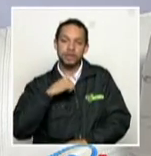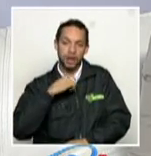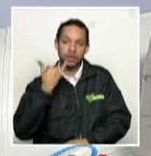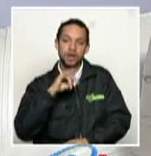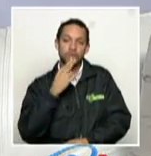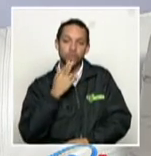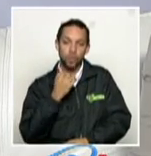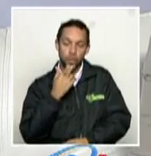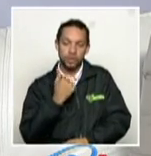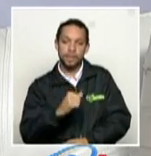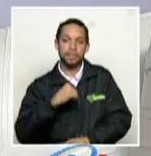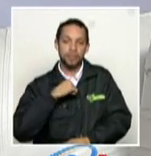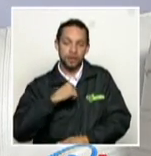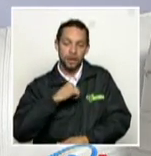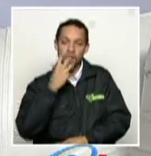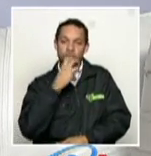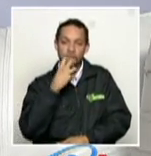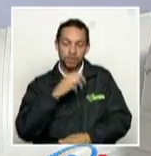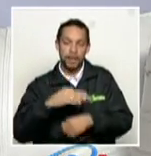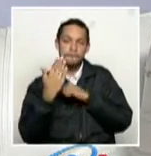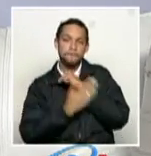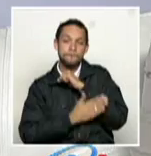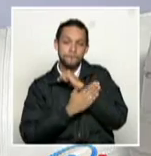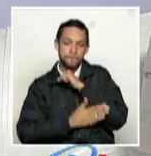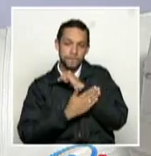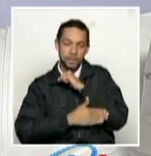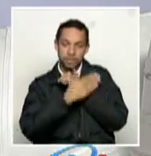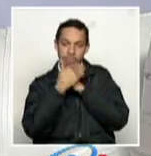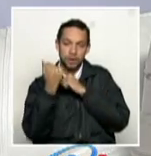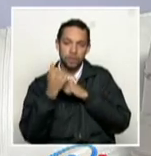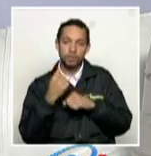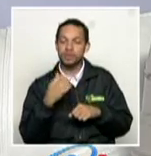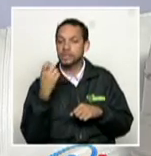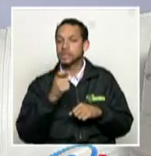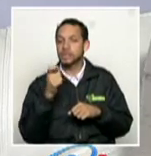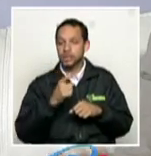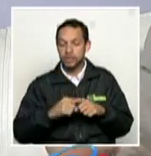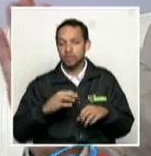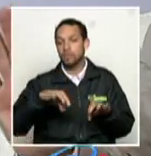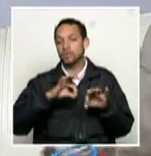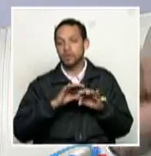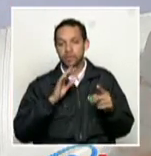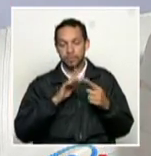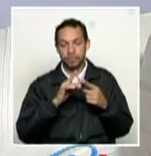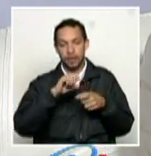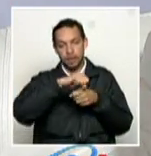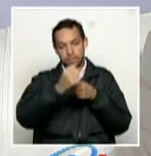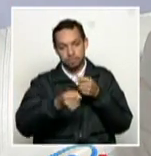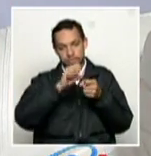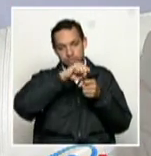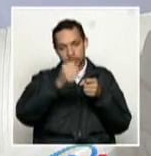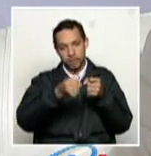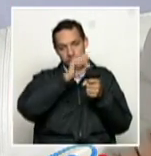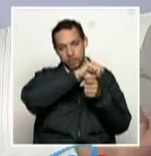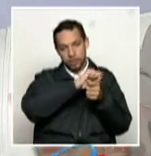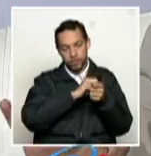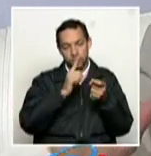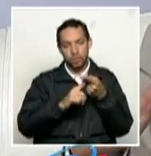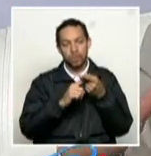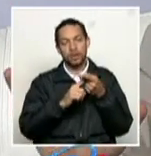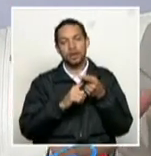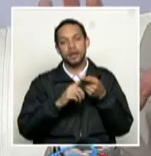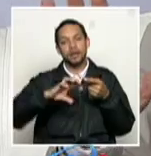azúcares que necesitan. Ah, que es que la piña es muy dulce, esa es la que ya necesita. Que el banano, que la naranja,